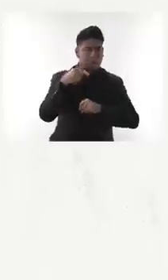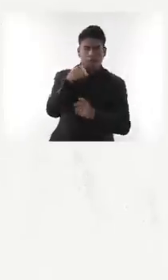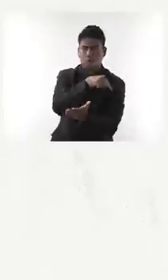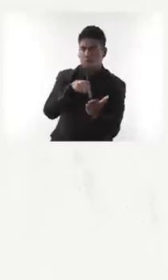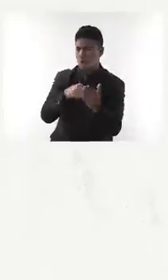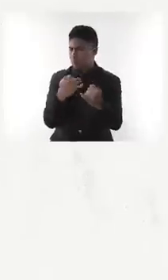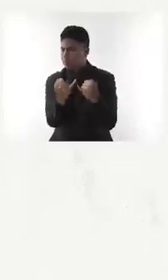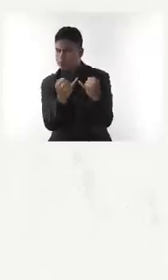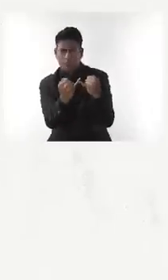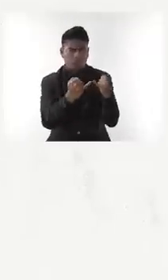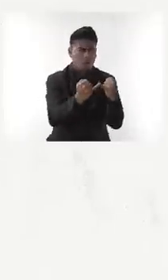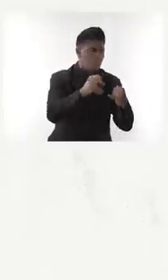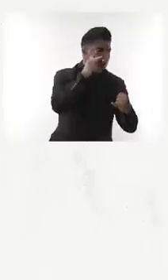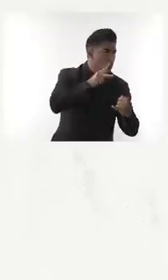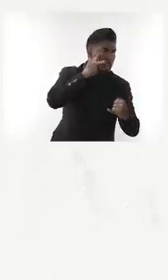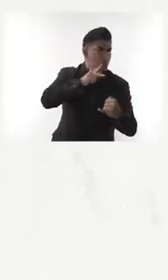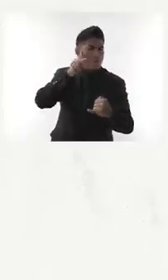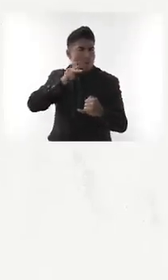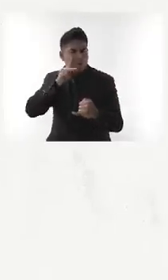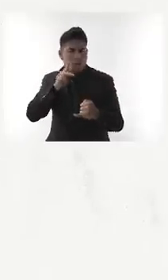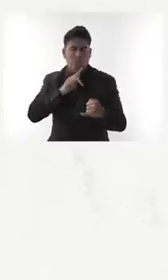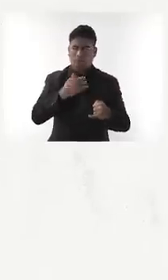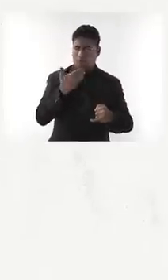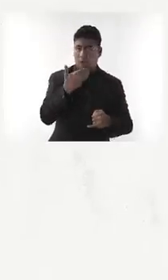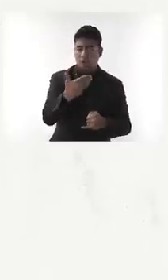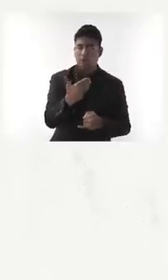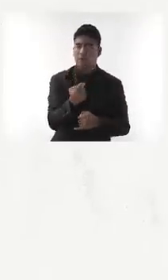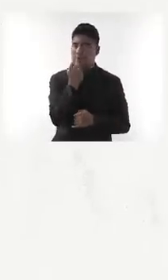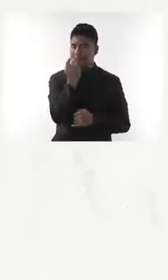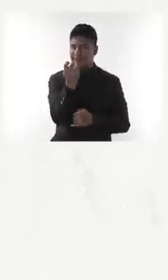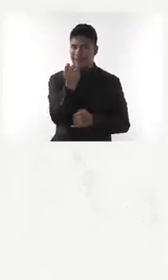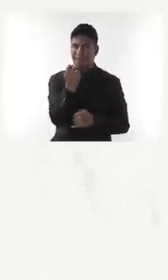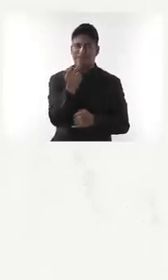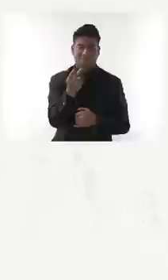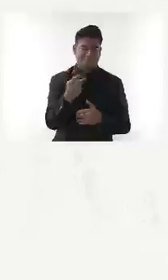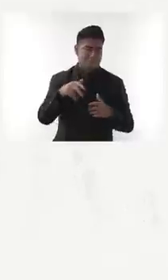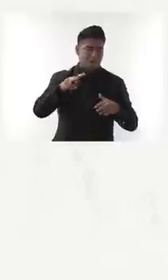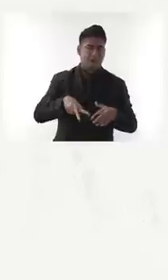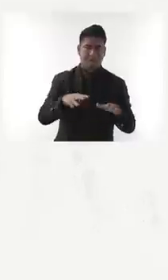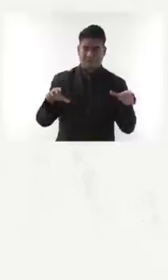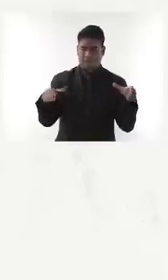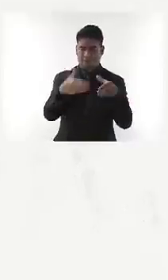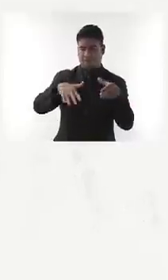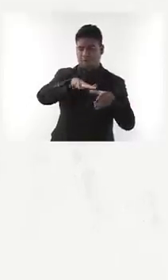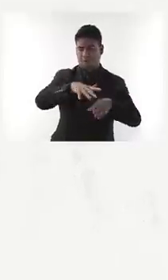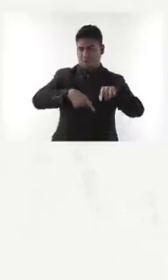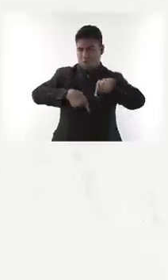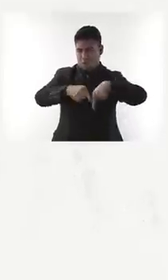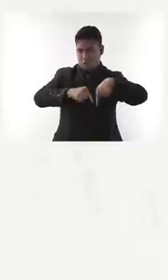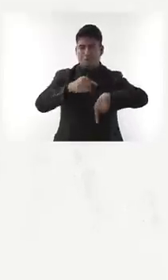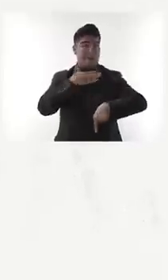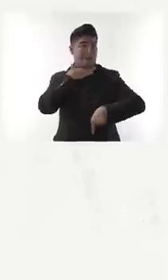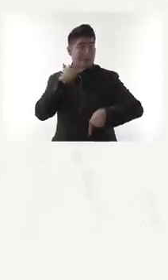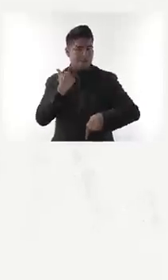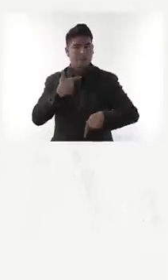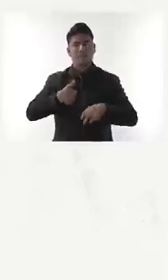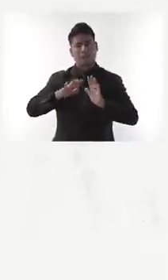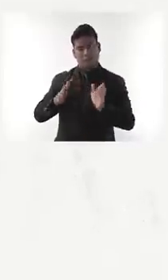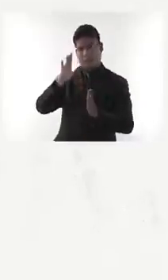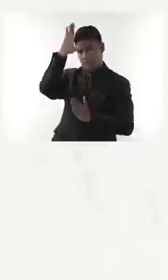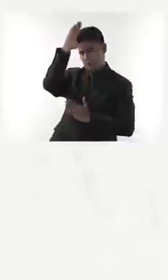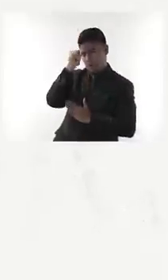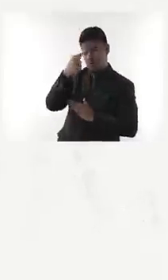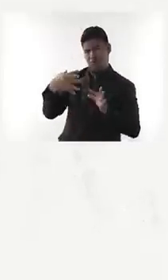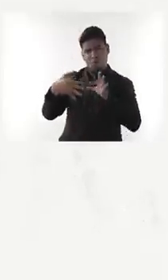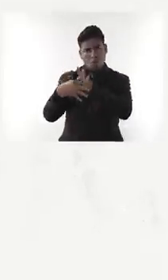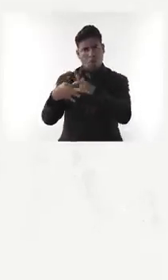anticiparles rivales de la calidad de la selección alemana, con quienes hemos llegado a un acuerdo y estamos aterrizando los